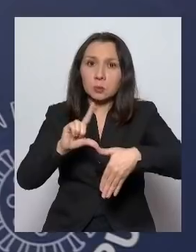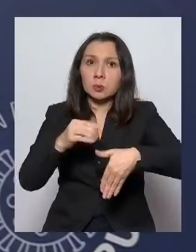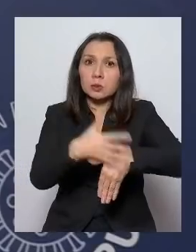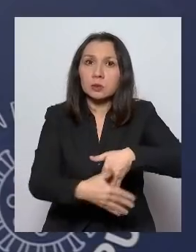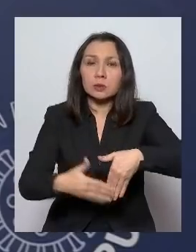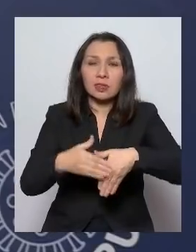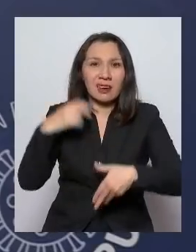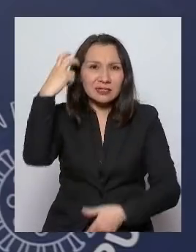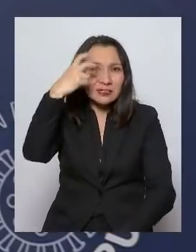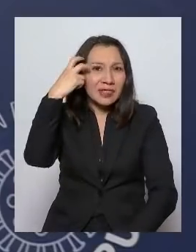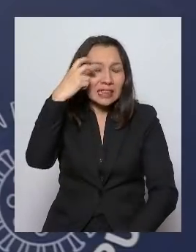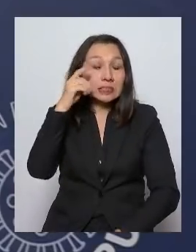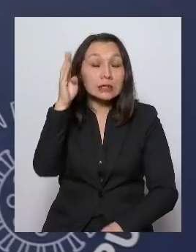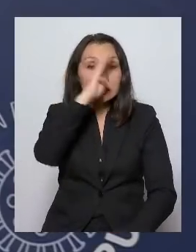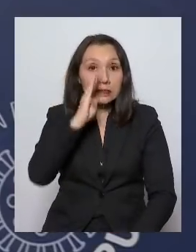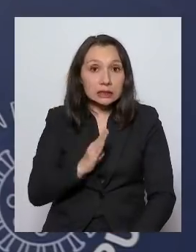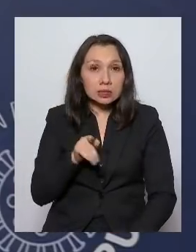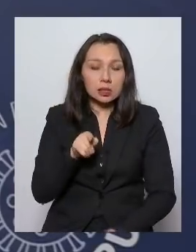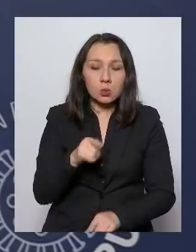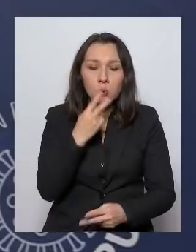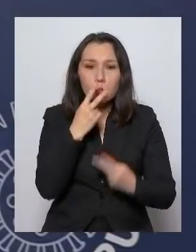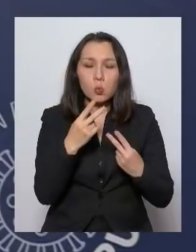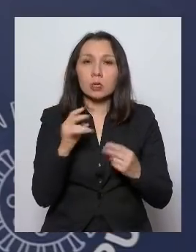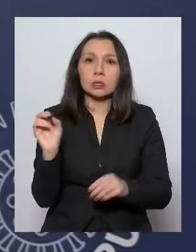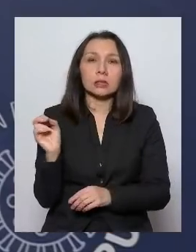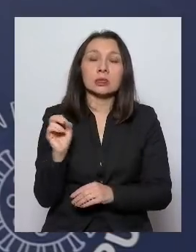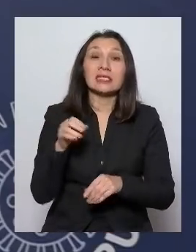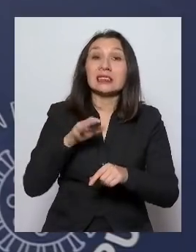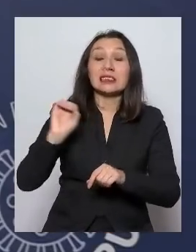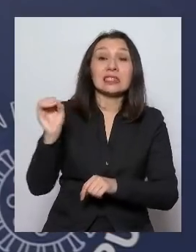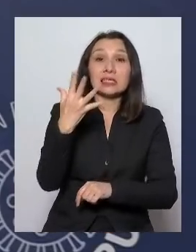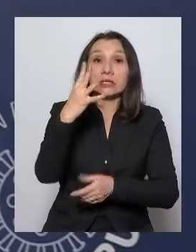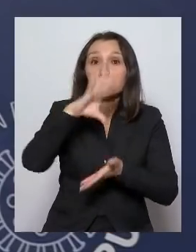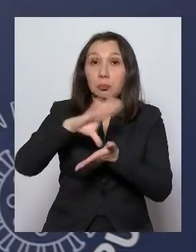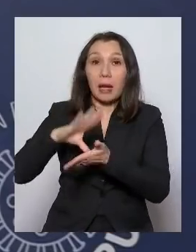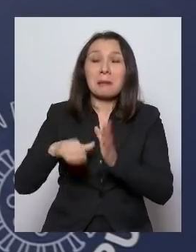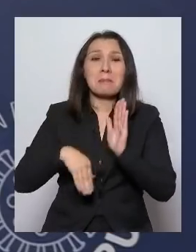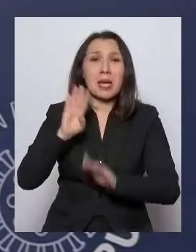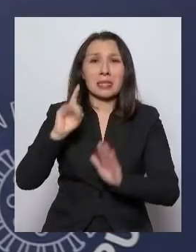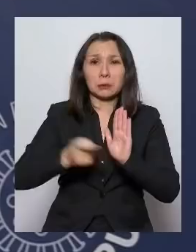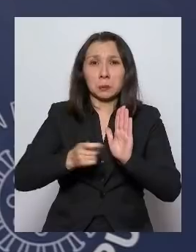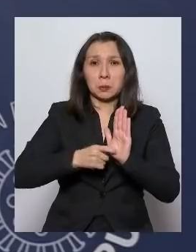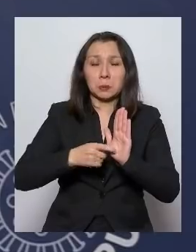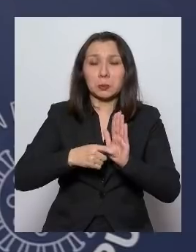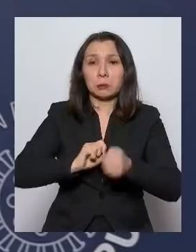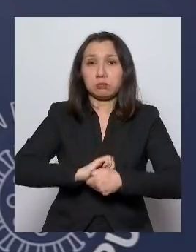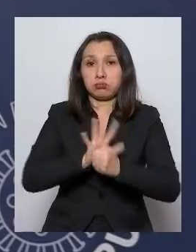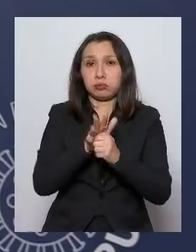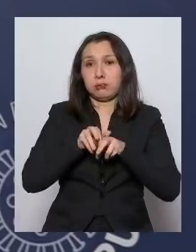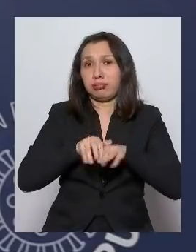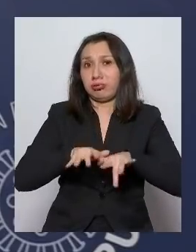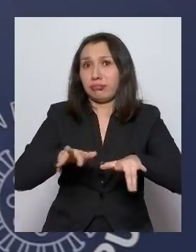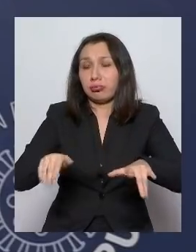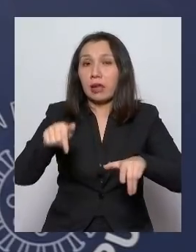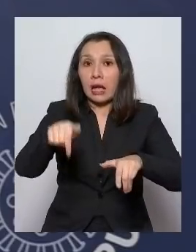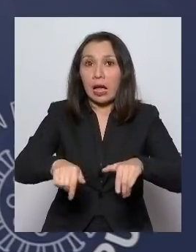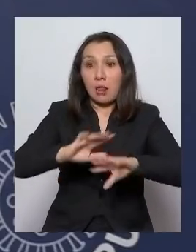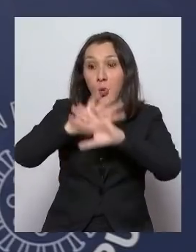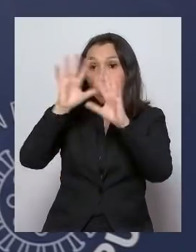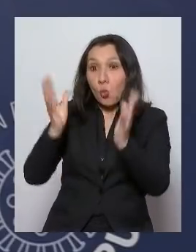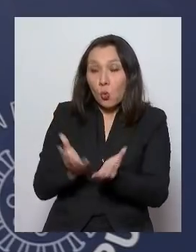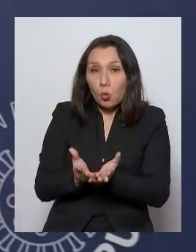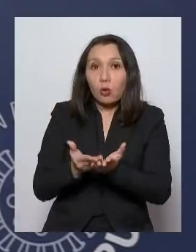Brasil. Brasil ha pasado a ser el quinto país con mayor número de casos de contagios en el